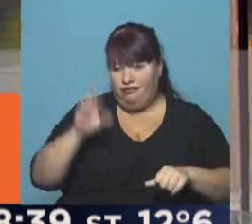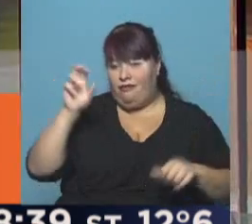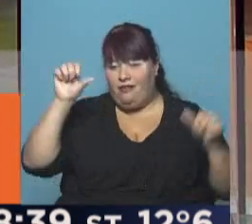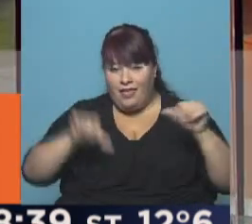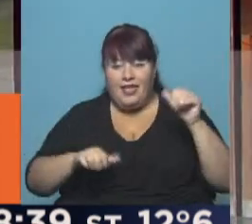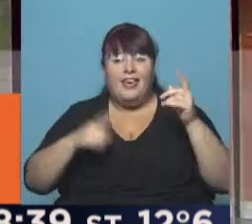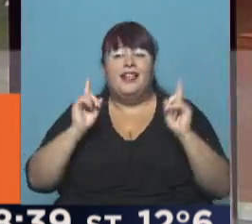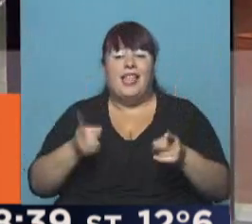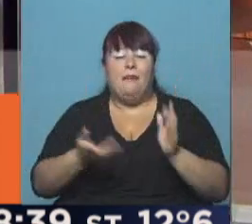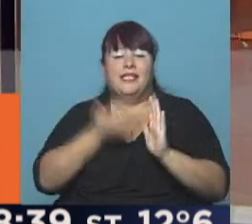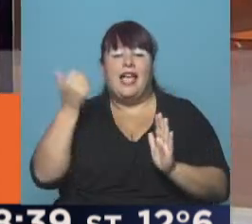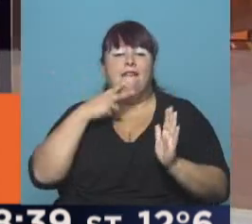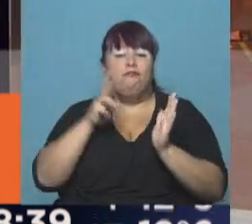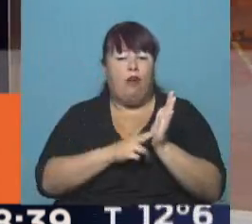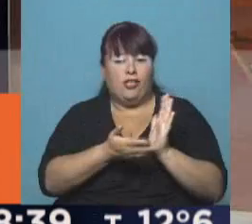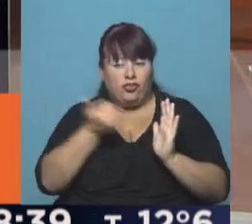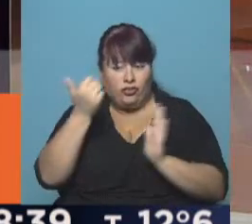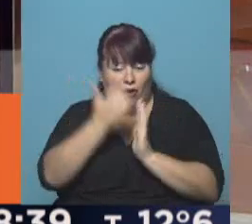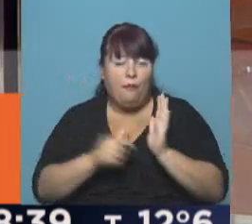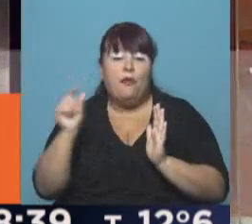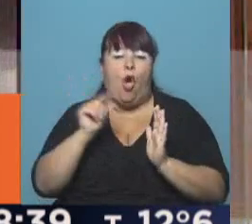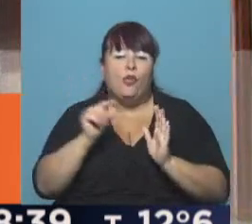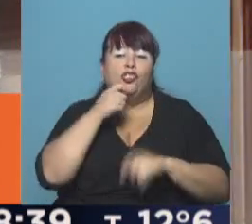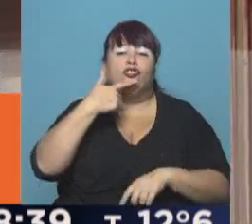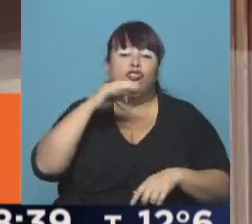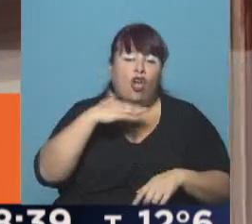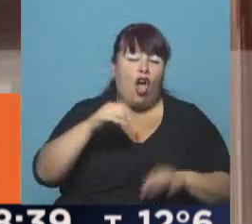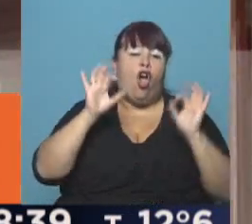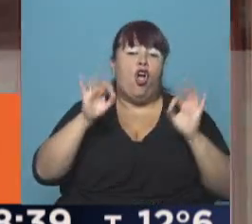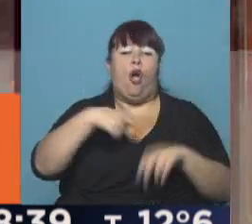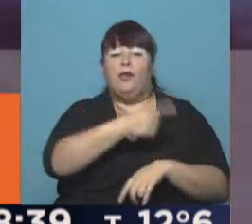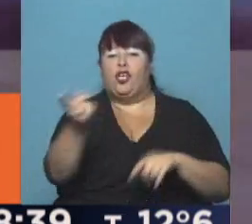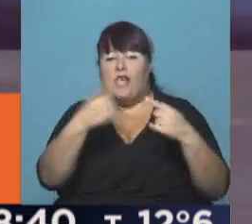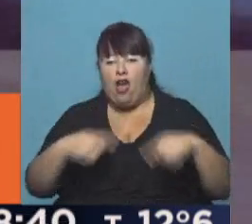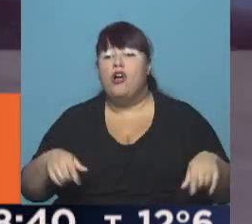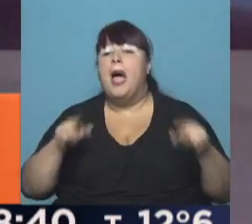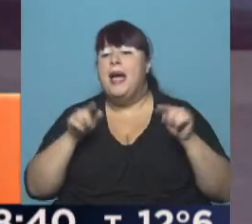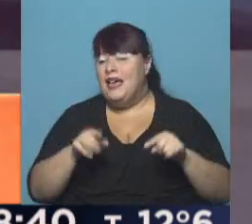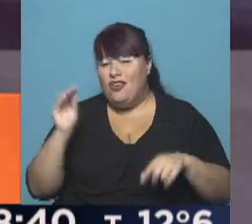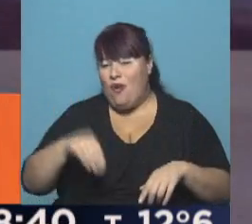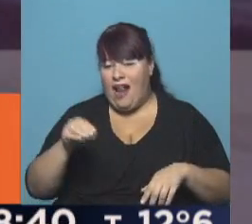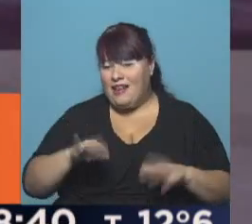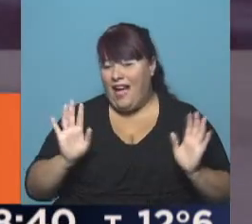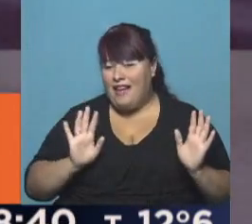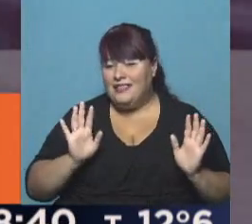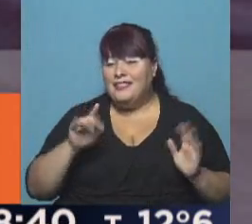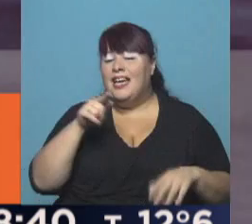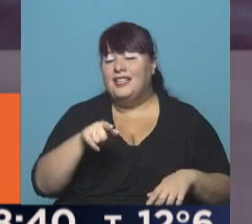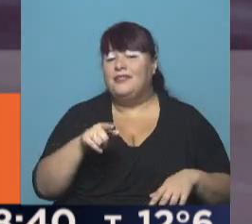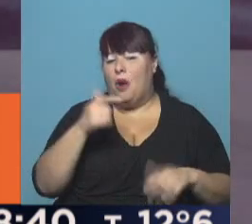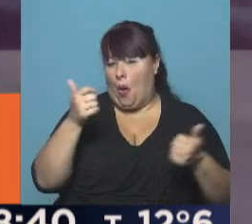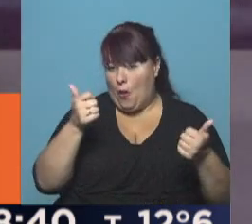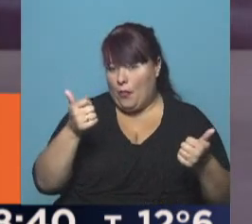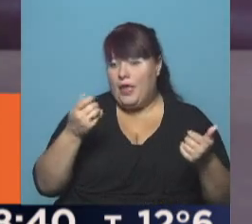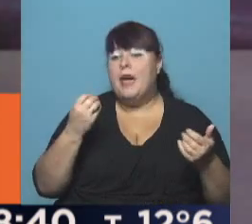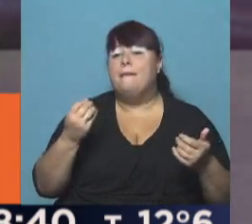lo que fue la quita de retenciones parcial en el caso de la soja y total en el resto de los productos pero eso no alcanza eso le ha venido muy